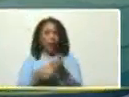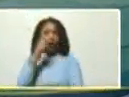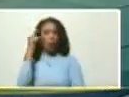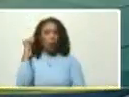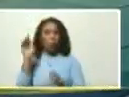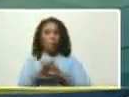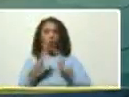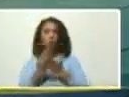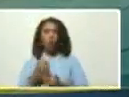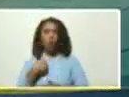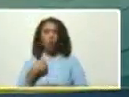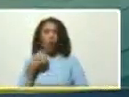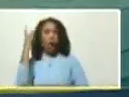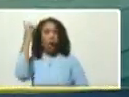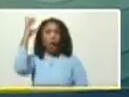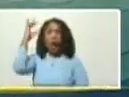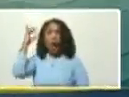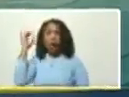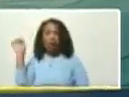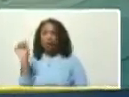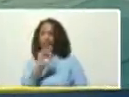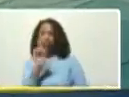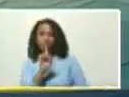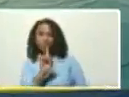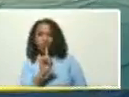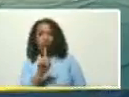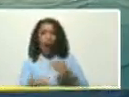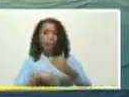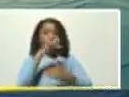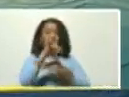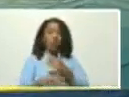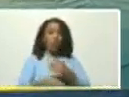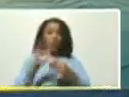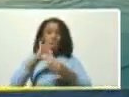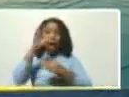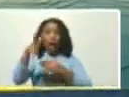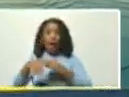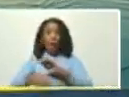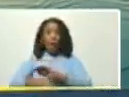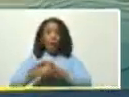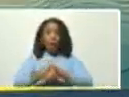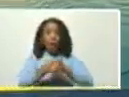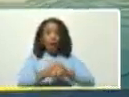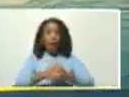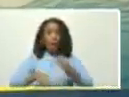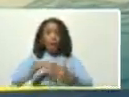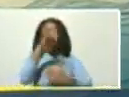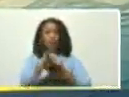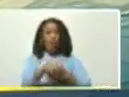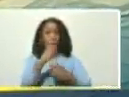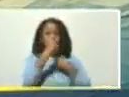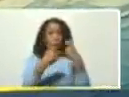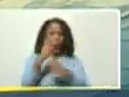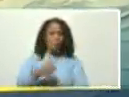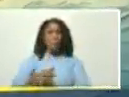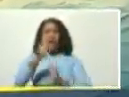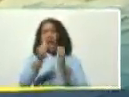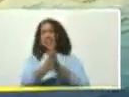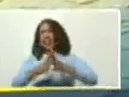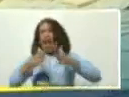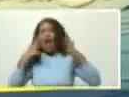mundo, no exagero cuando les digo que el proyecto de la isla de La Tortuga es el proyecto turístico más